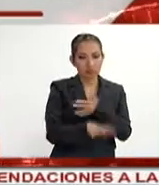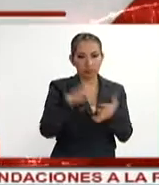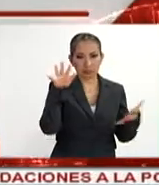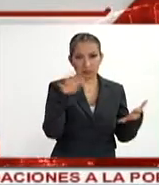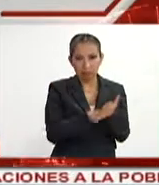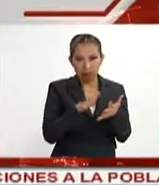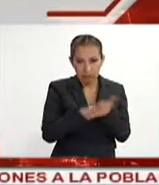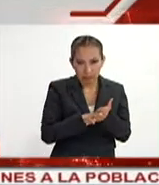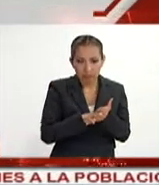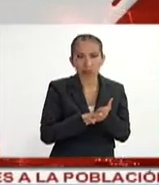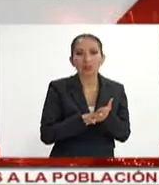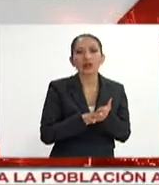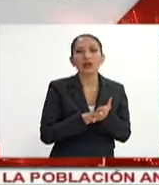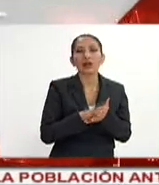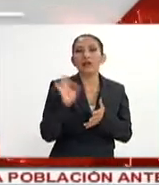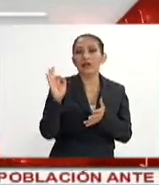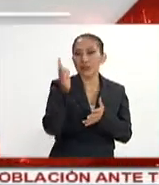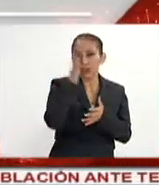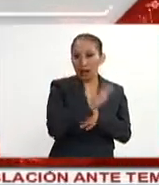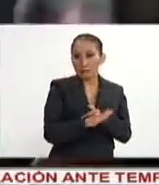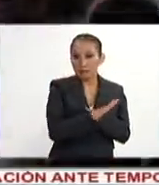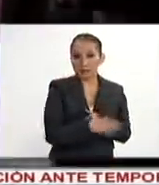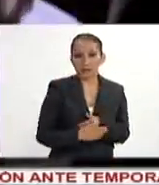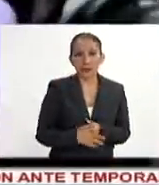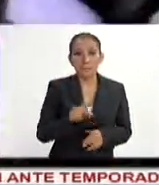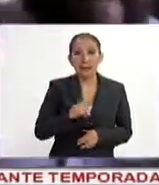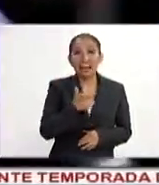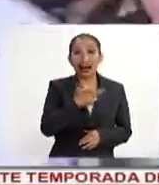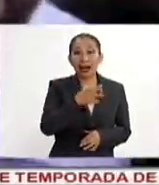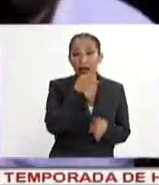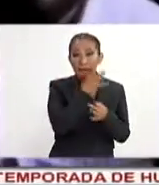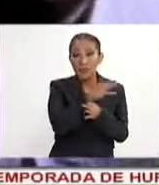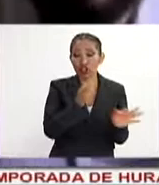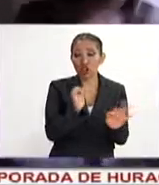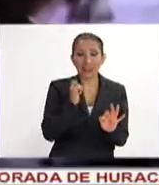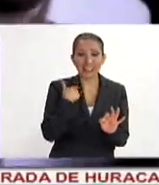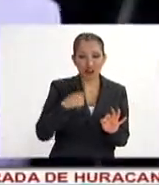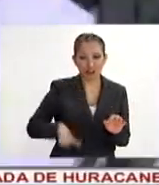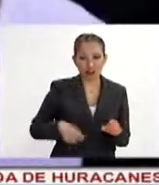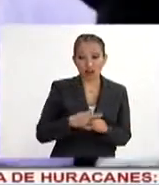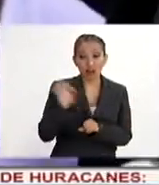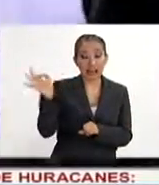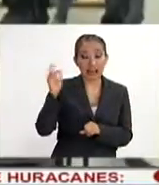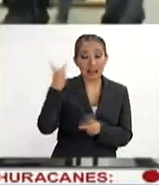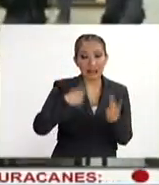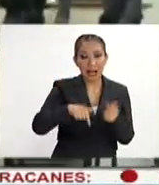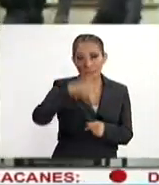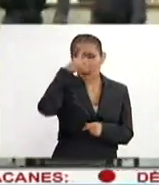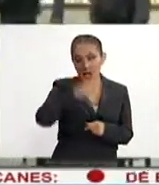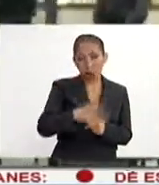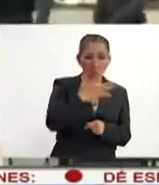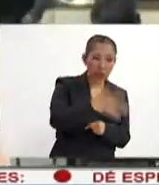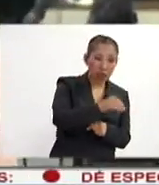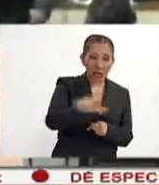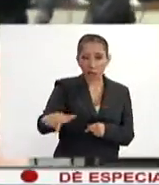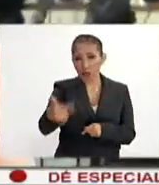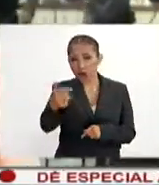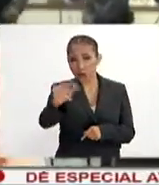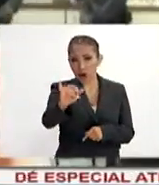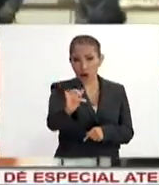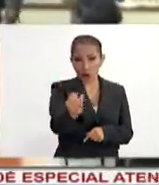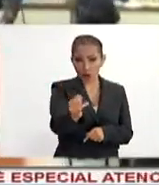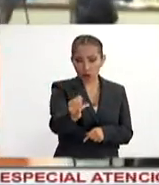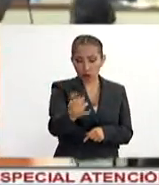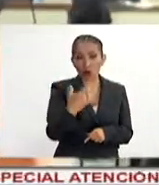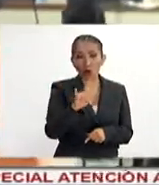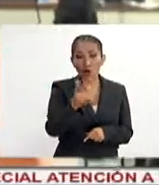recluido en una prisión de orden federal. La PGR informó que el exgobernador podría llegar a nuestro país entre el 10 y el 12 de julio